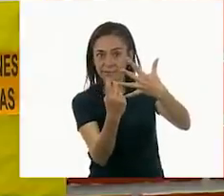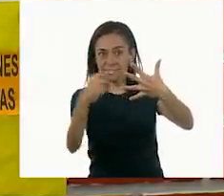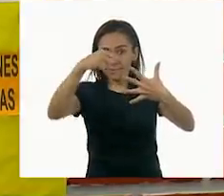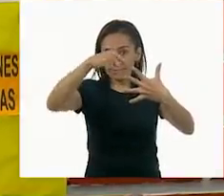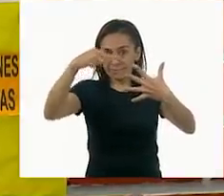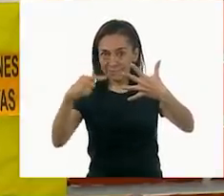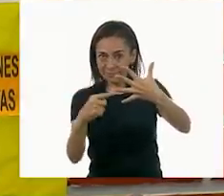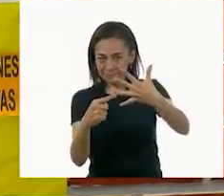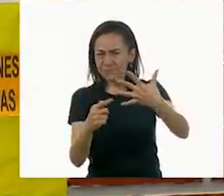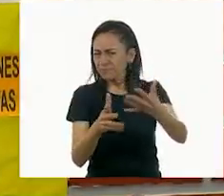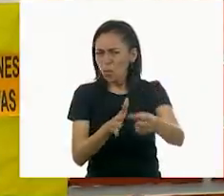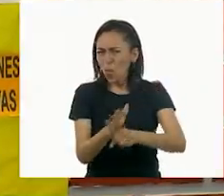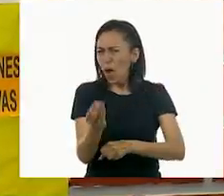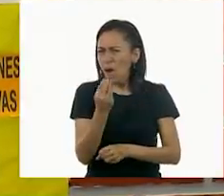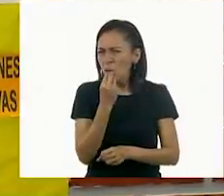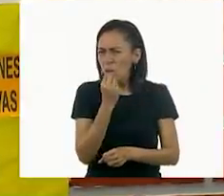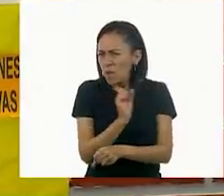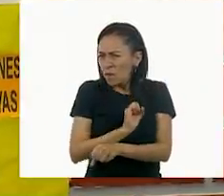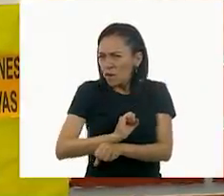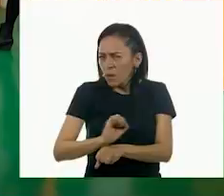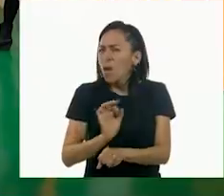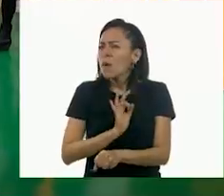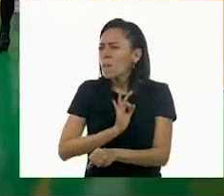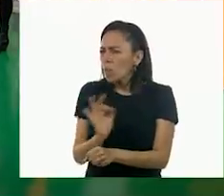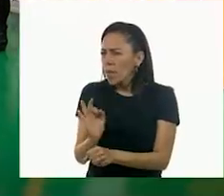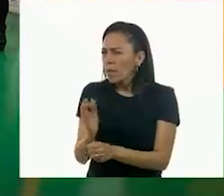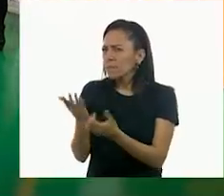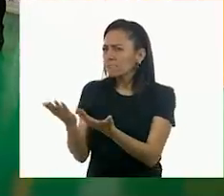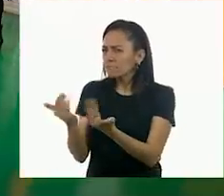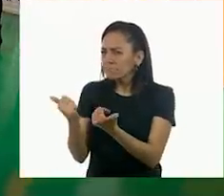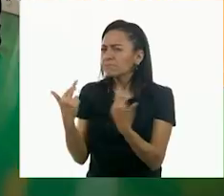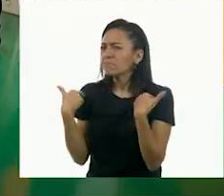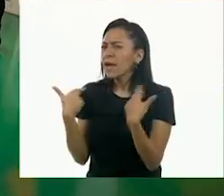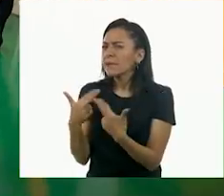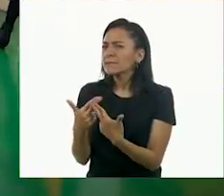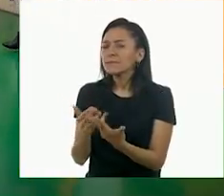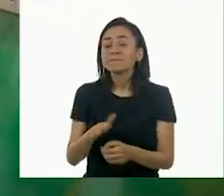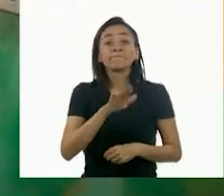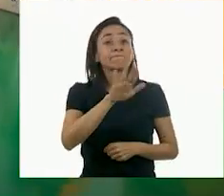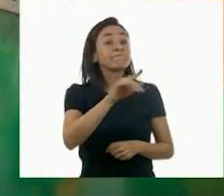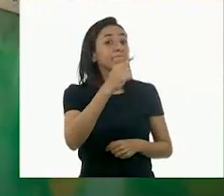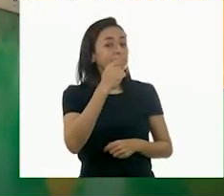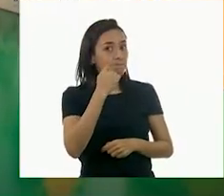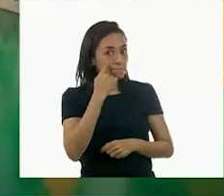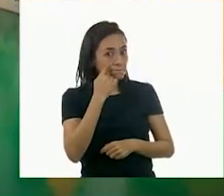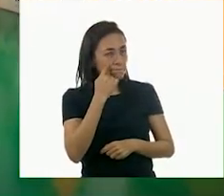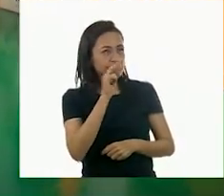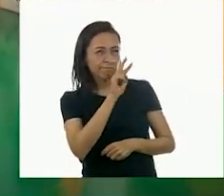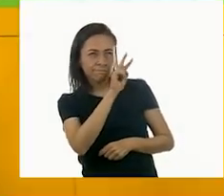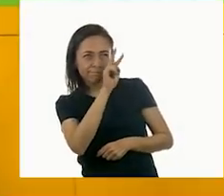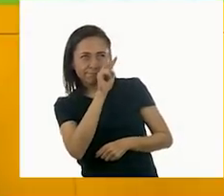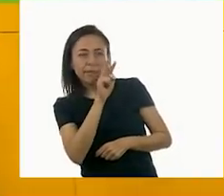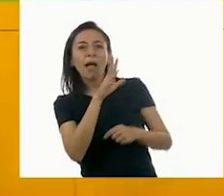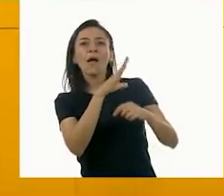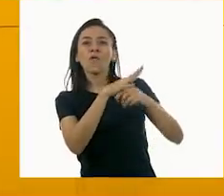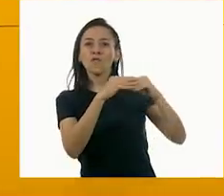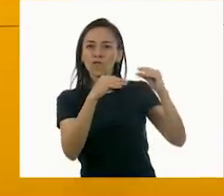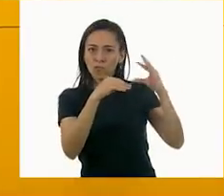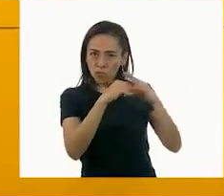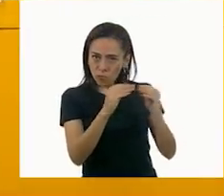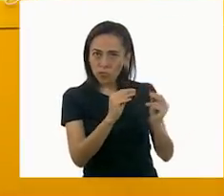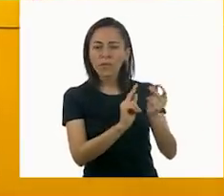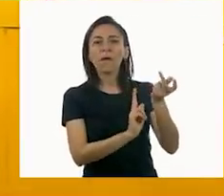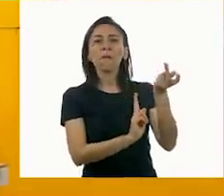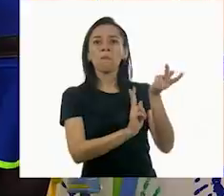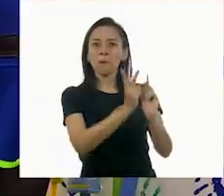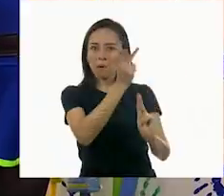¿Qué colaciones podemos hacer, maestra Alma Livia? Pues si hemos visto que las frutas y verduras son